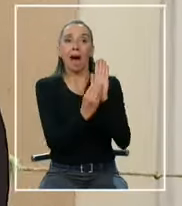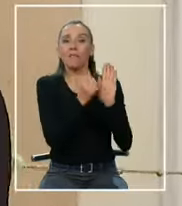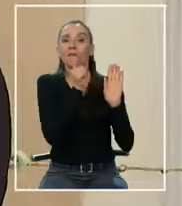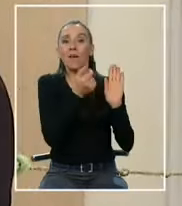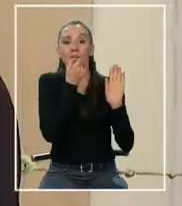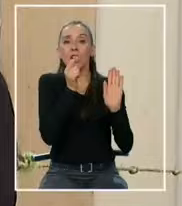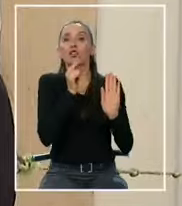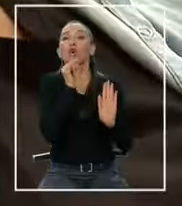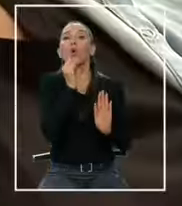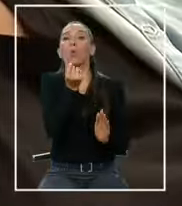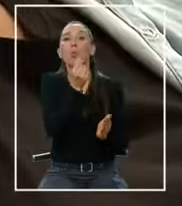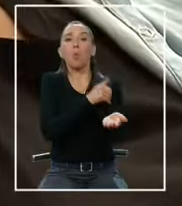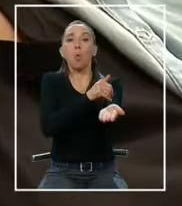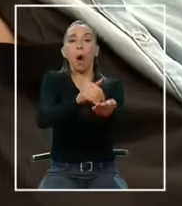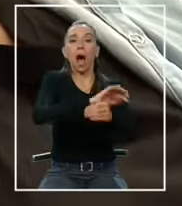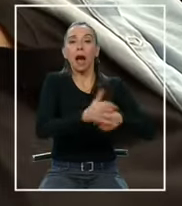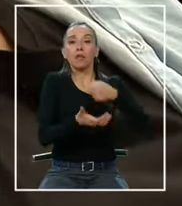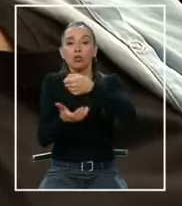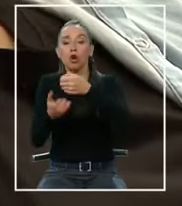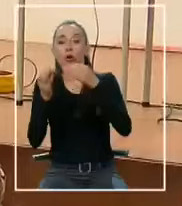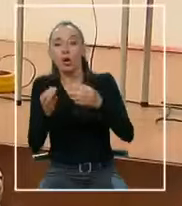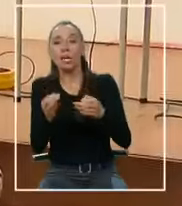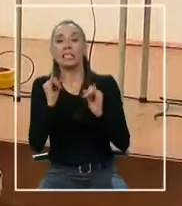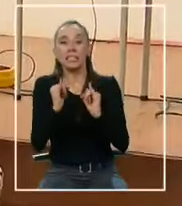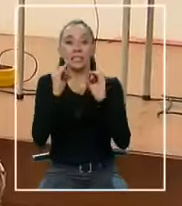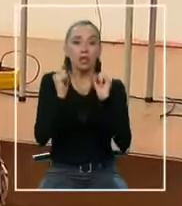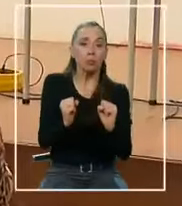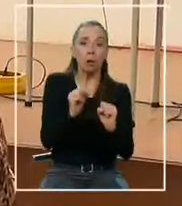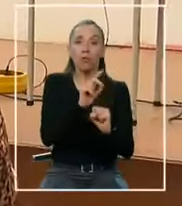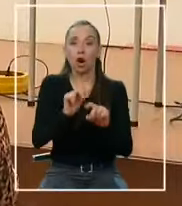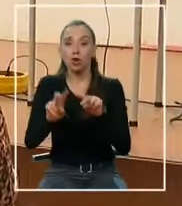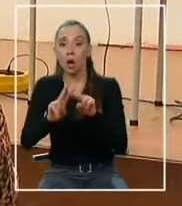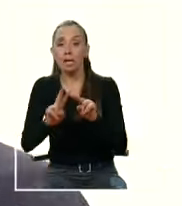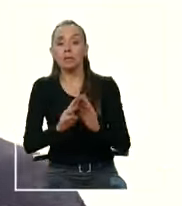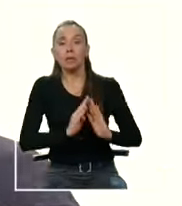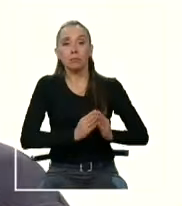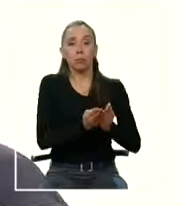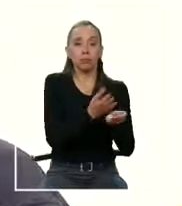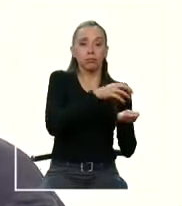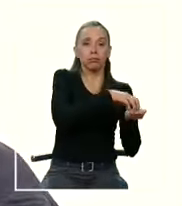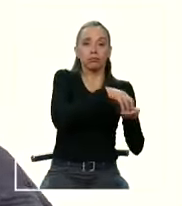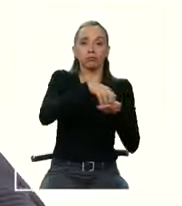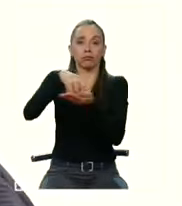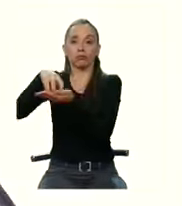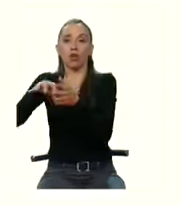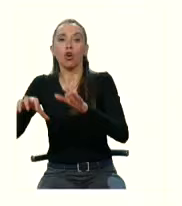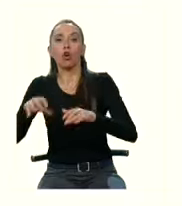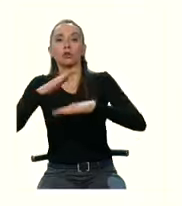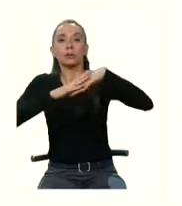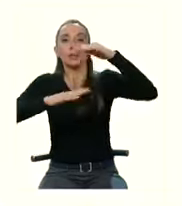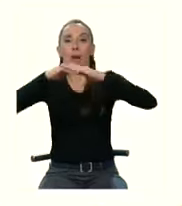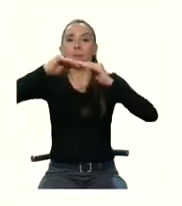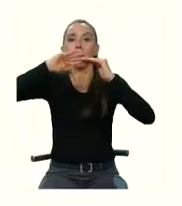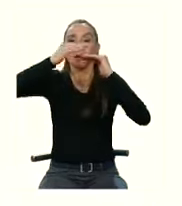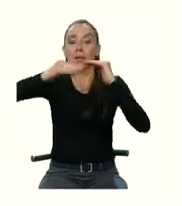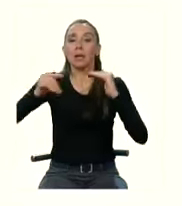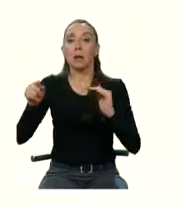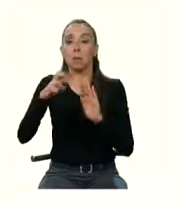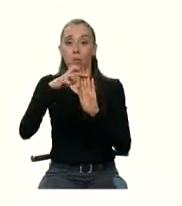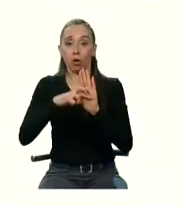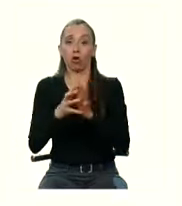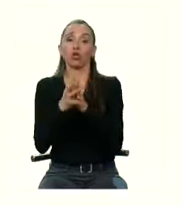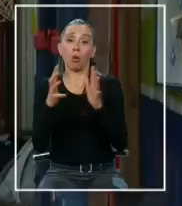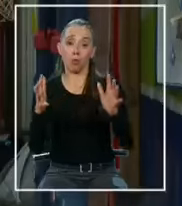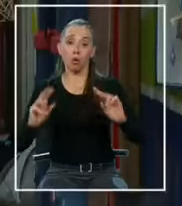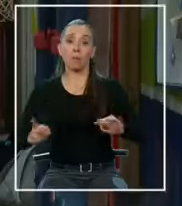aclara montos de inversión, tampoco factibilidad ni costo para el traslado de materiales. Un proyecto de esta envergadura requiere una